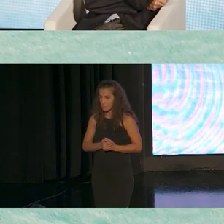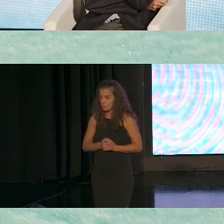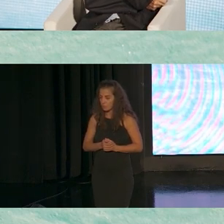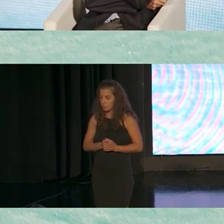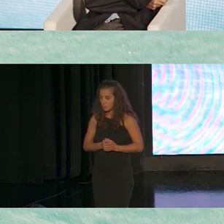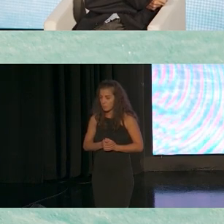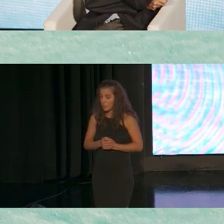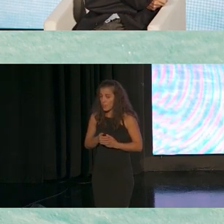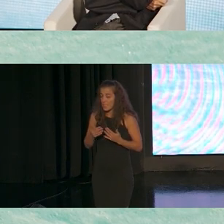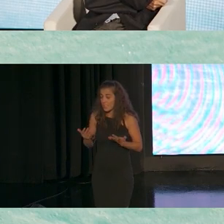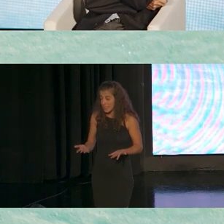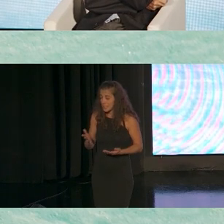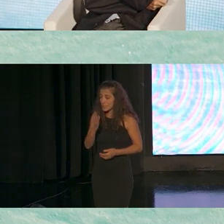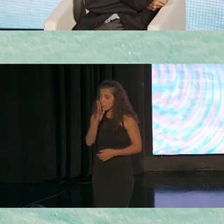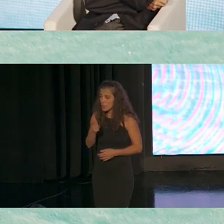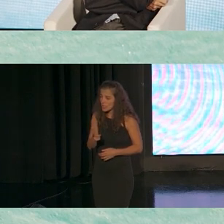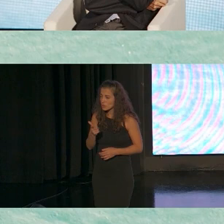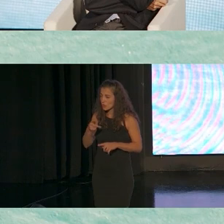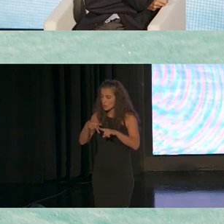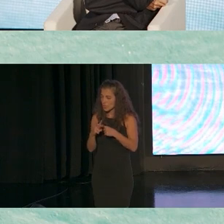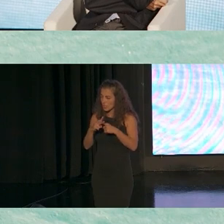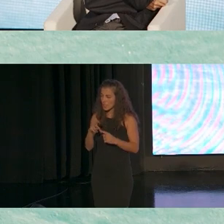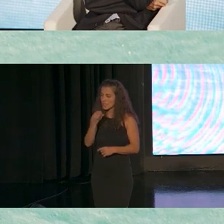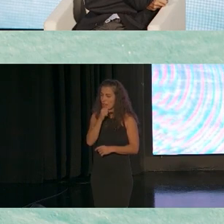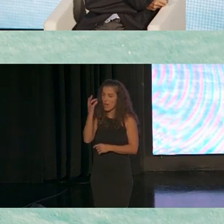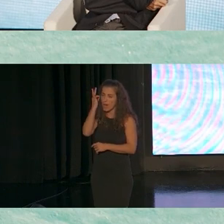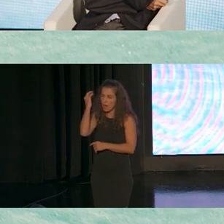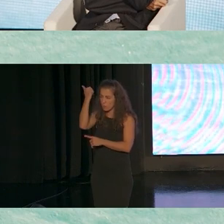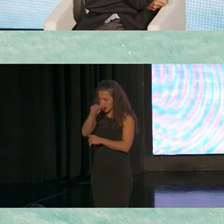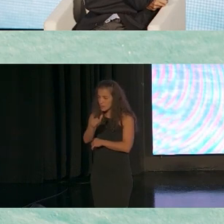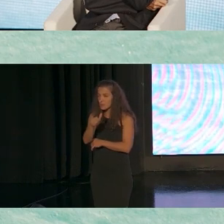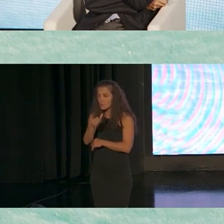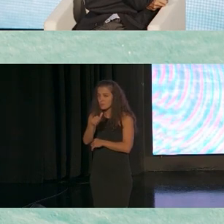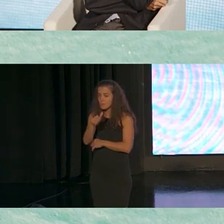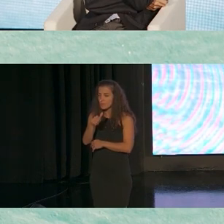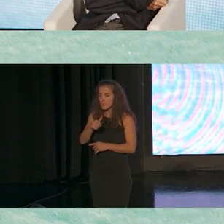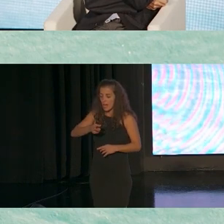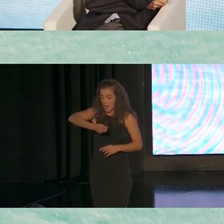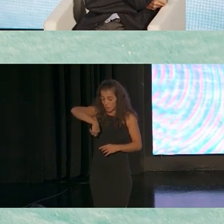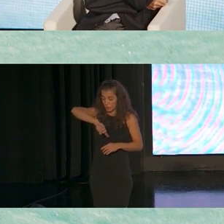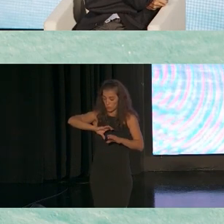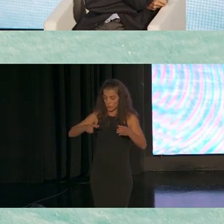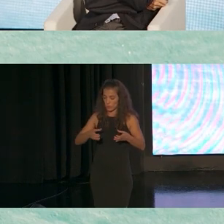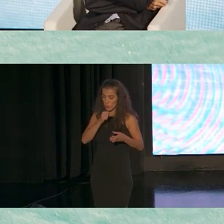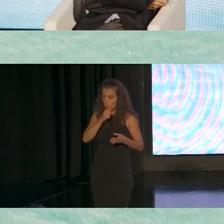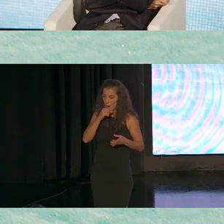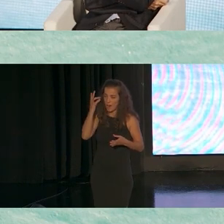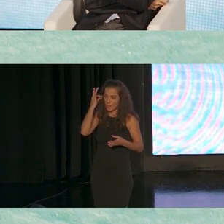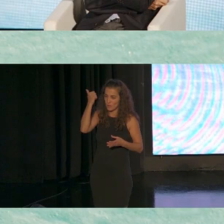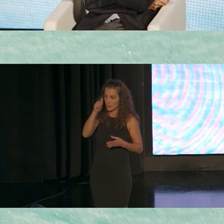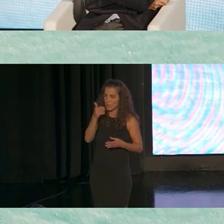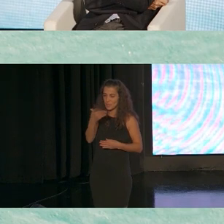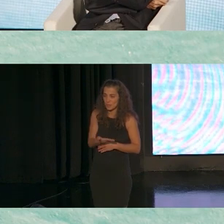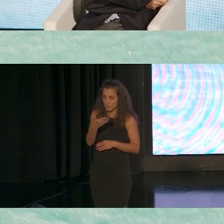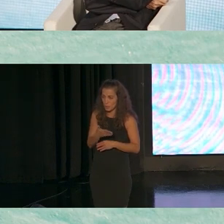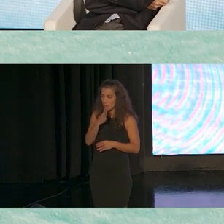y y por eso los talleres de abuelos para para nosotros es muy importante sabemos el